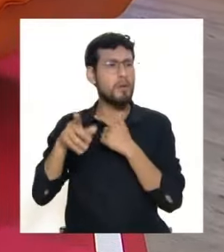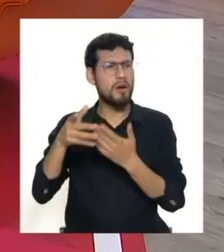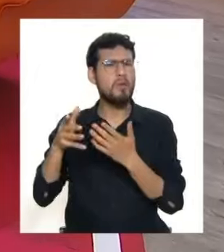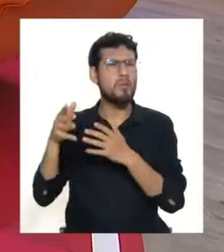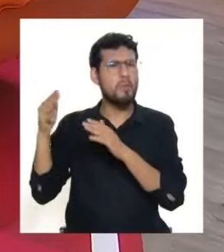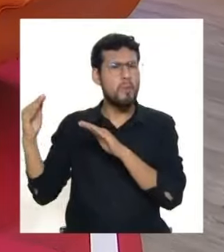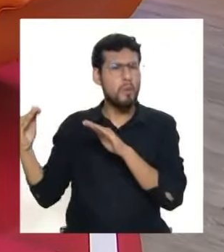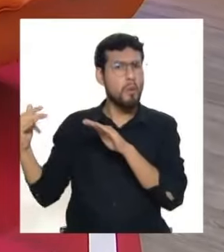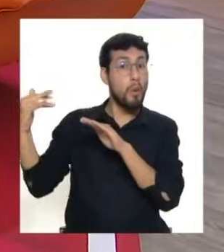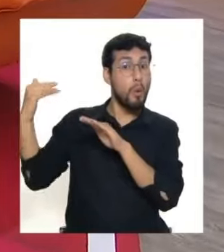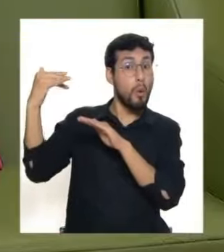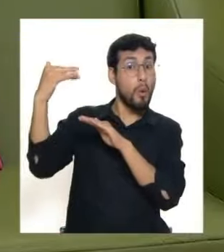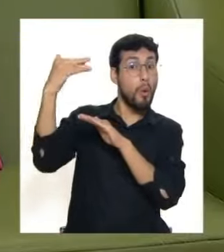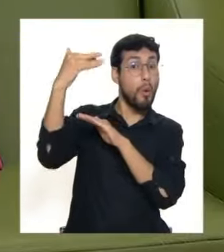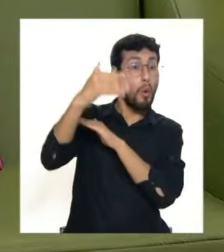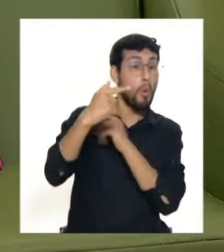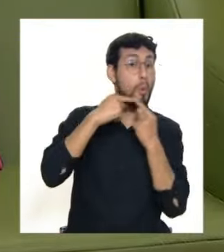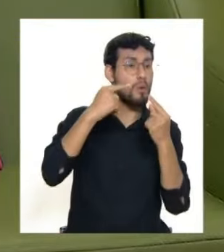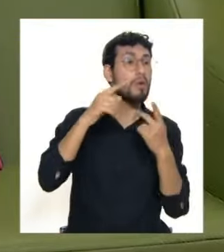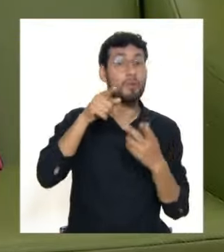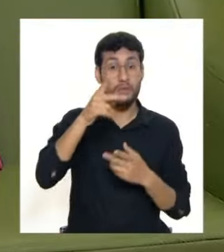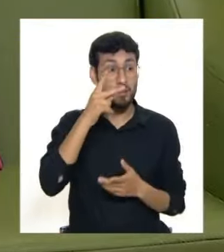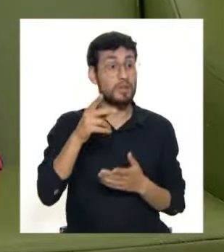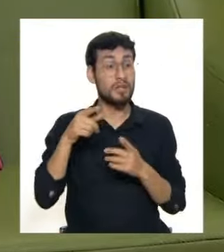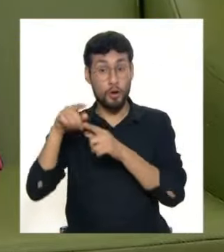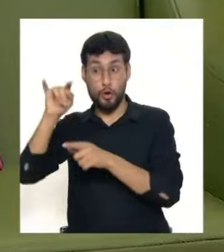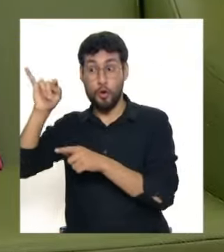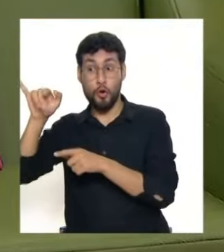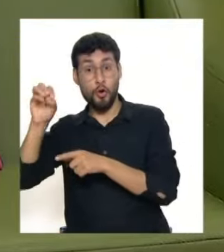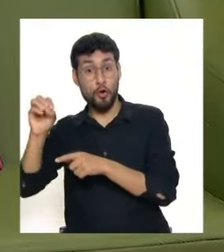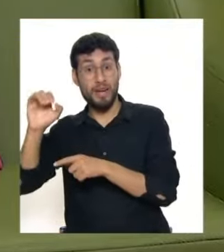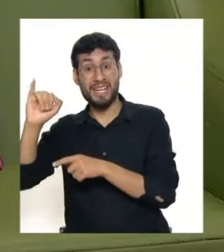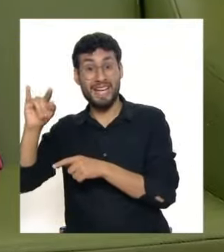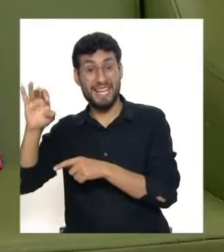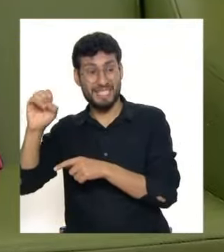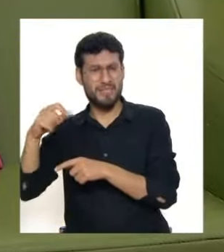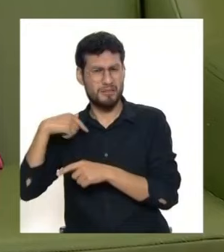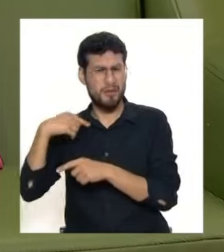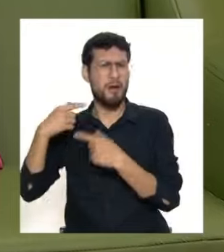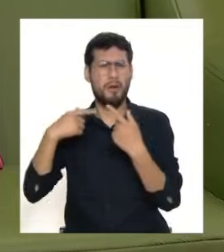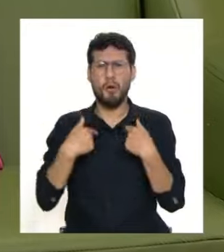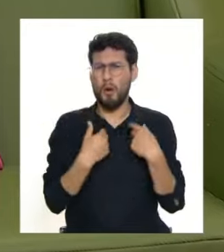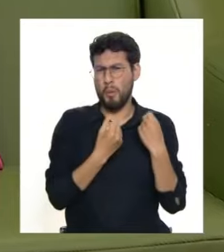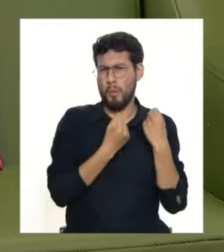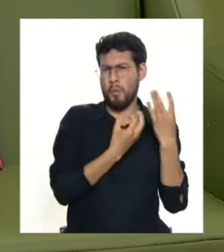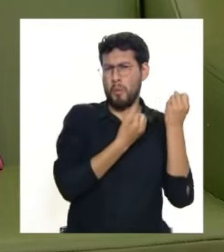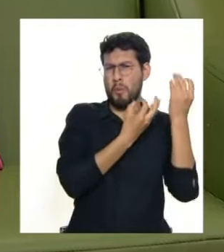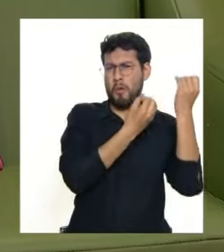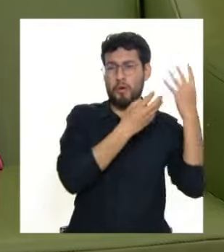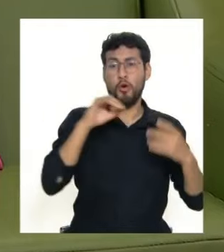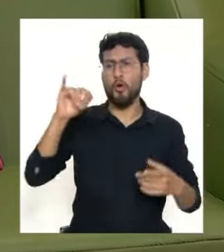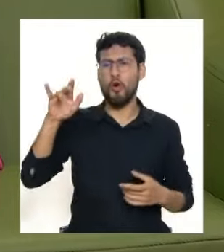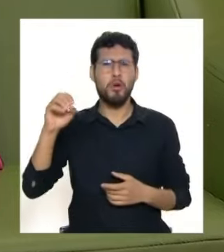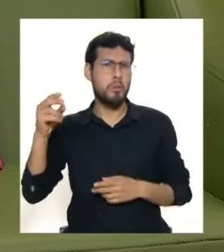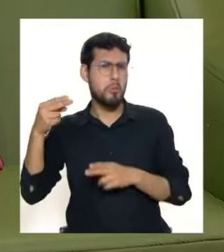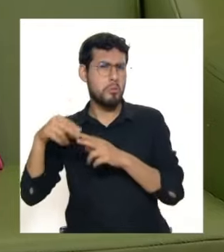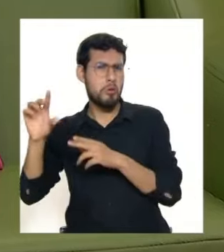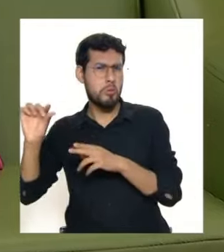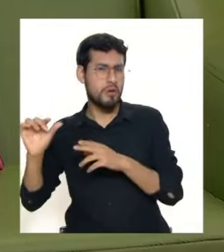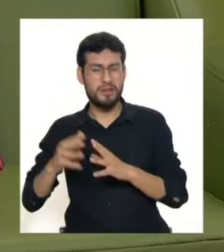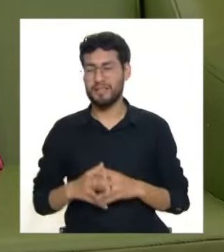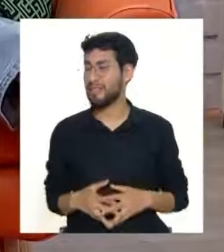éxito rotundo, porque sí. Si tú ves la de Julio Iglesias, nosotros tenemos millones y millones de views. Sí. La de Julio en su tiempo no tiene